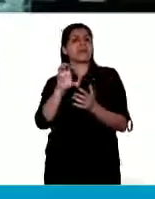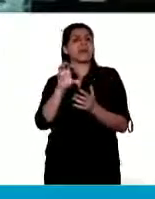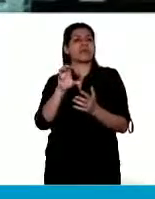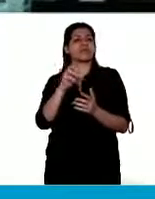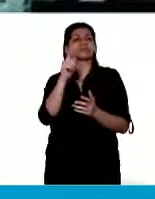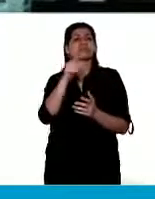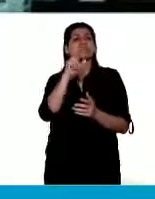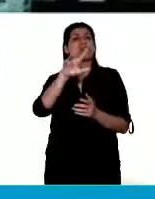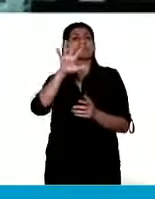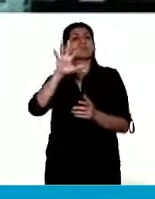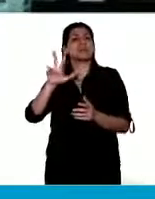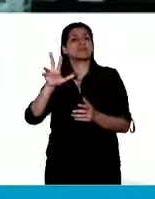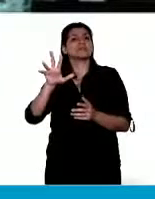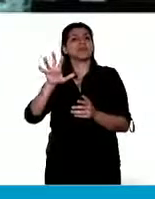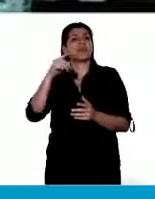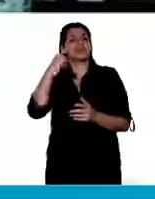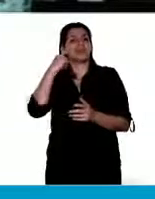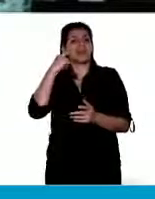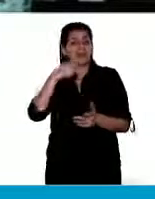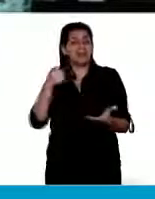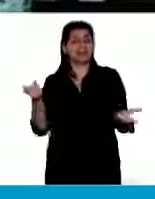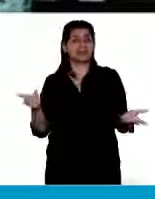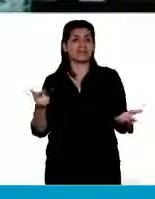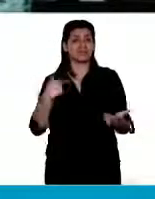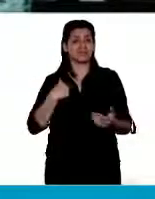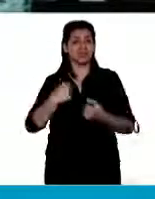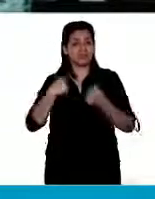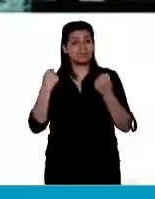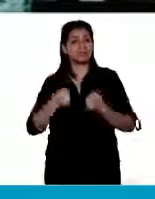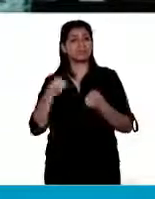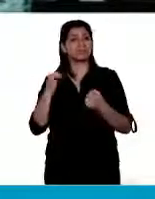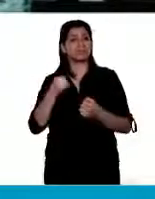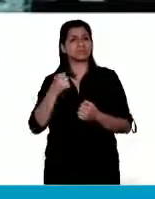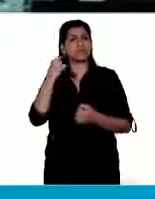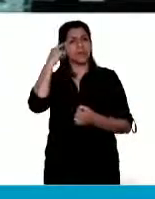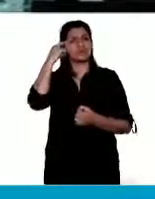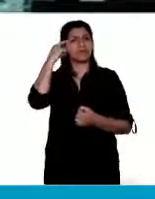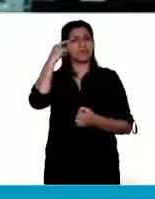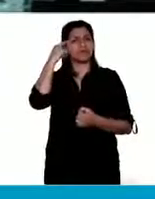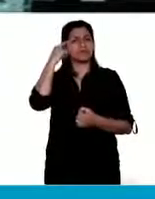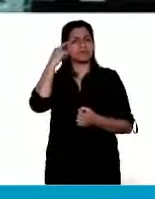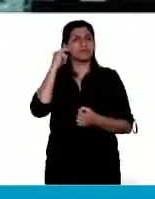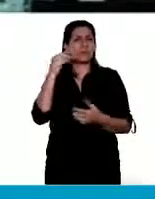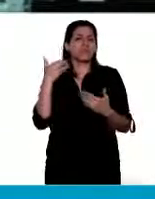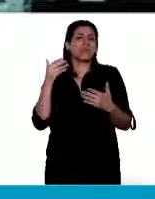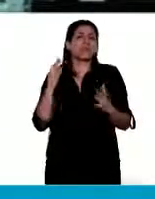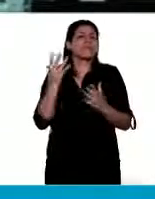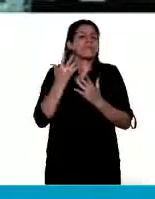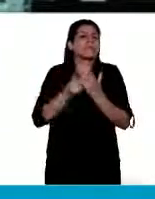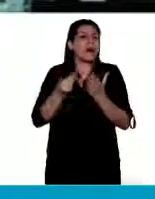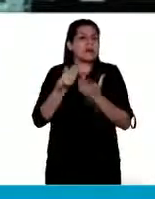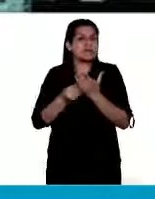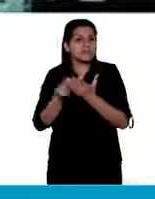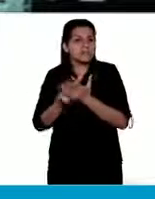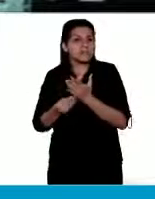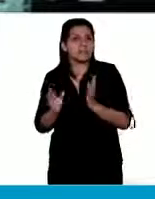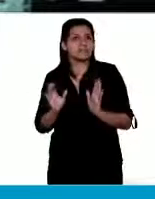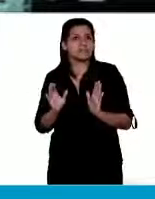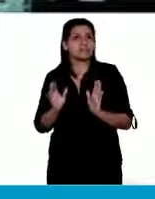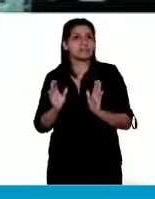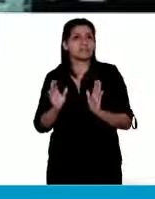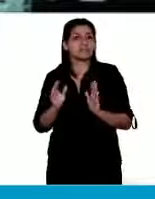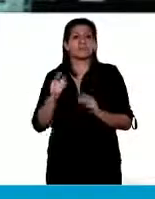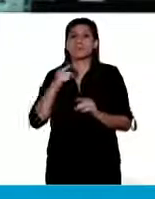intendentes. Yo, señor presidente, estoy convencido que nosotros podemos cometer errores, pero de ninguna